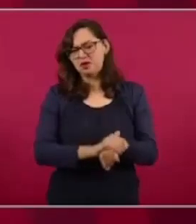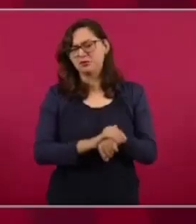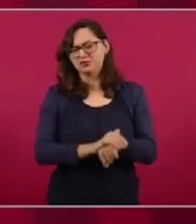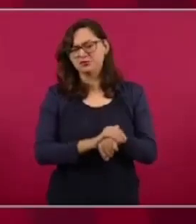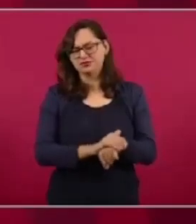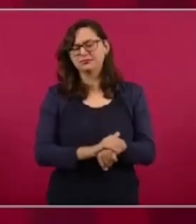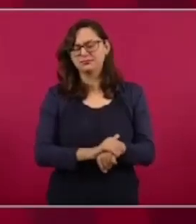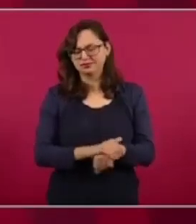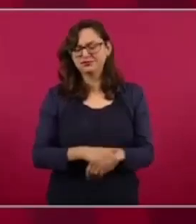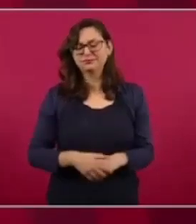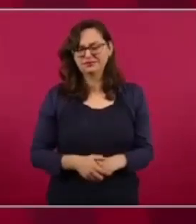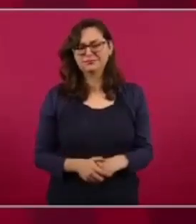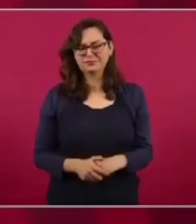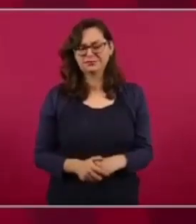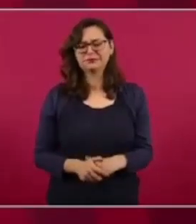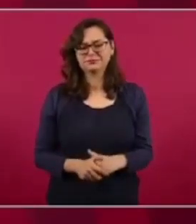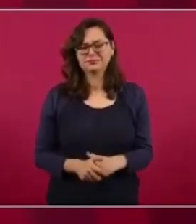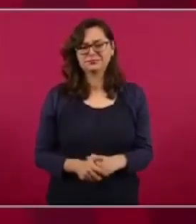Sí.